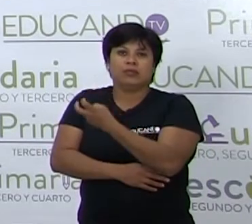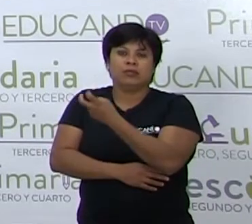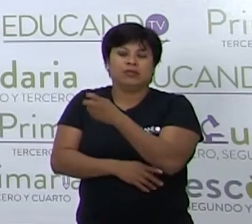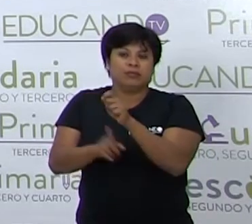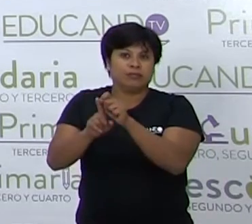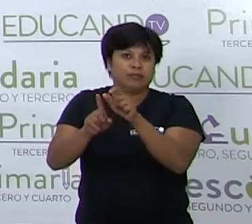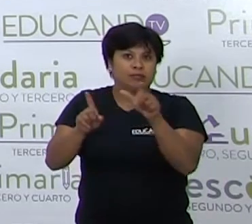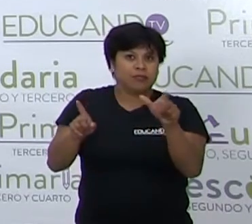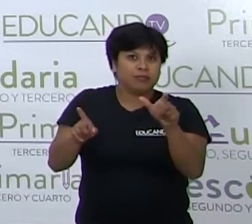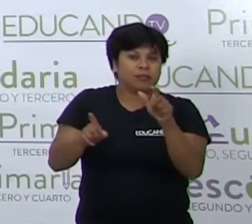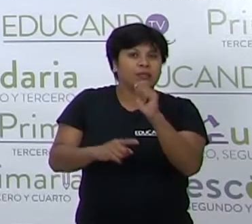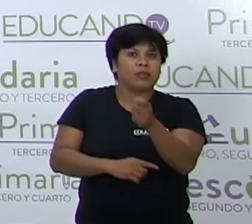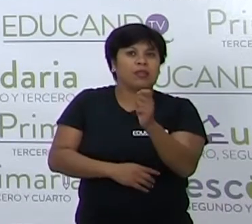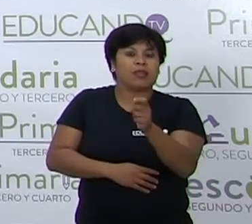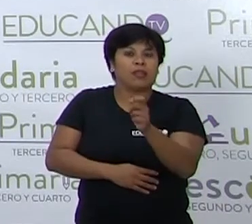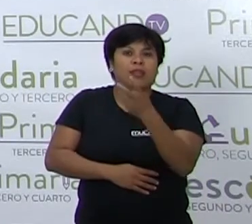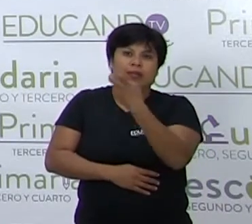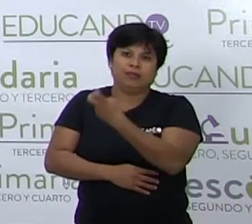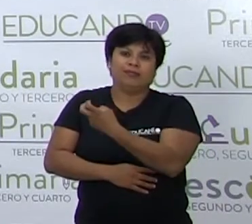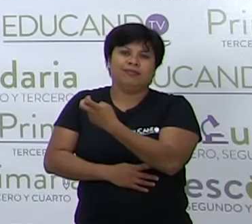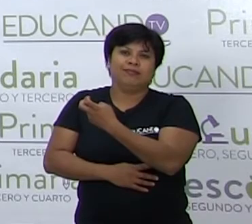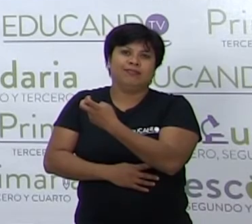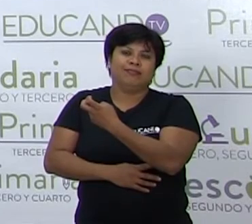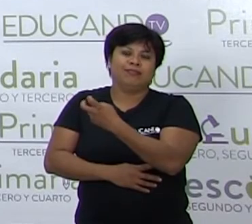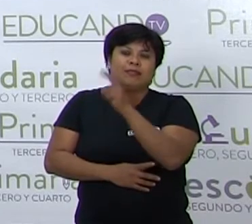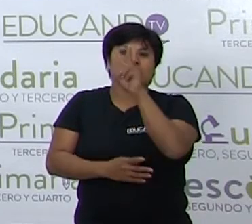línea? Sería este.